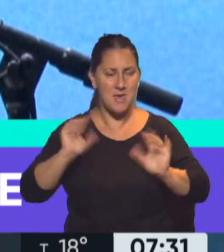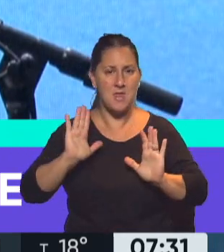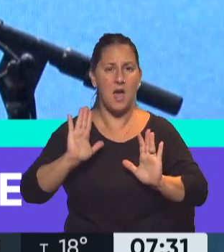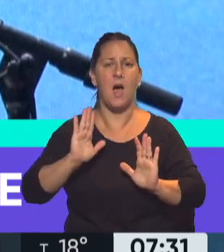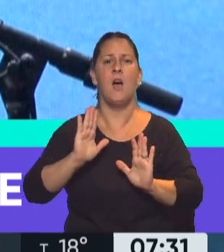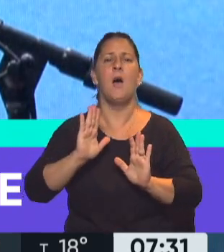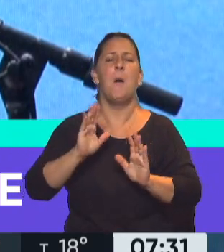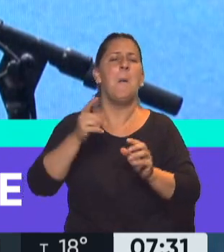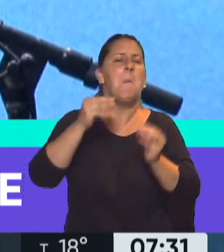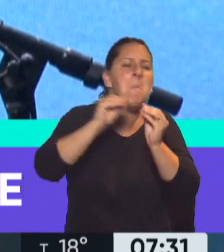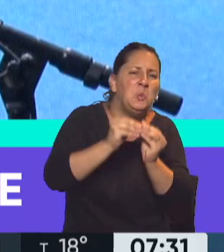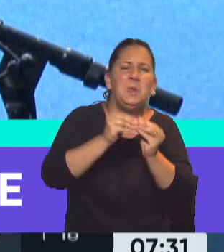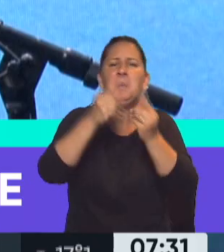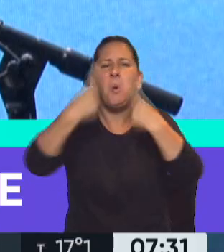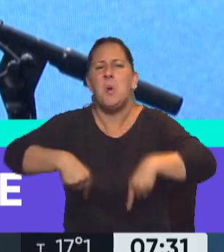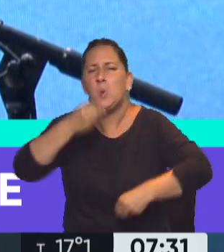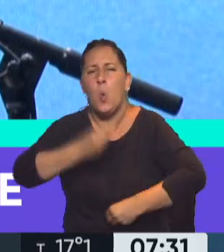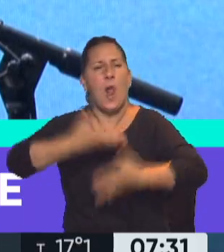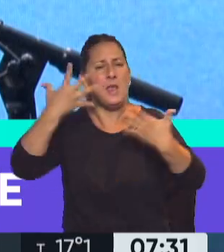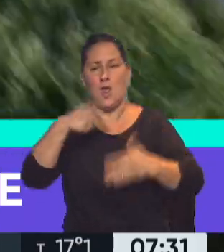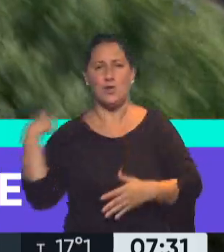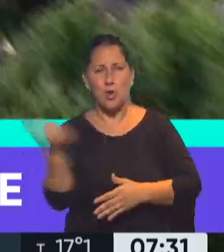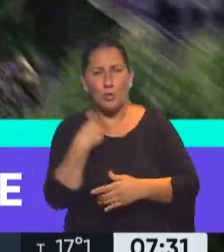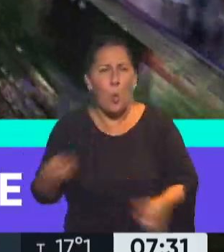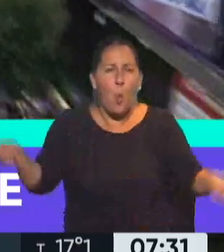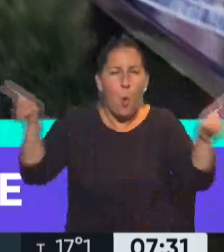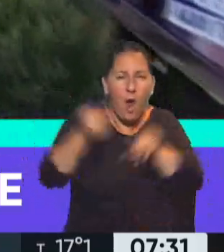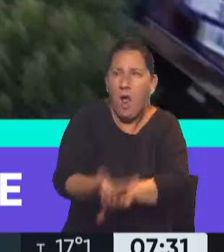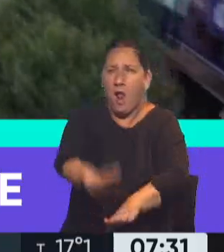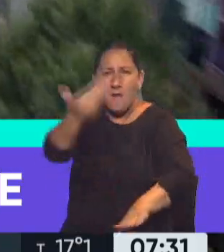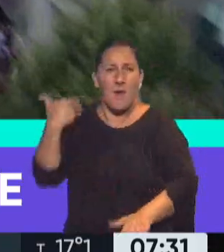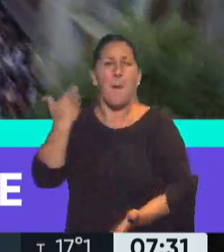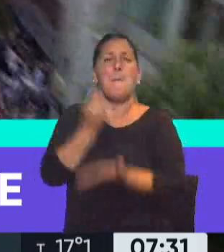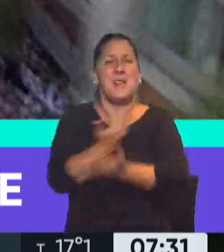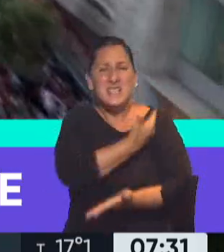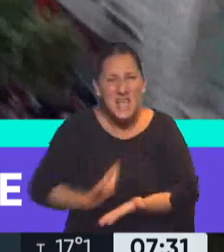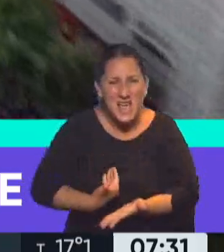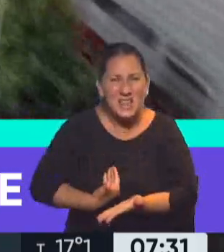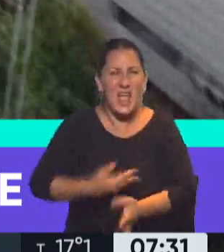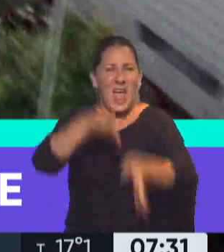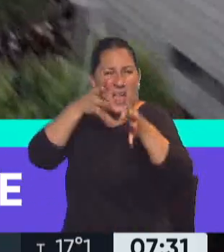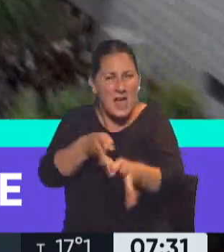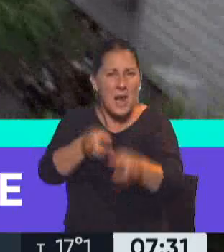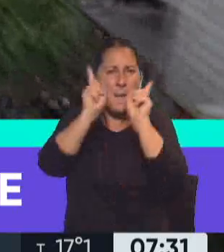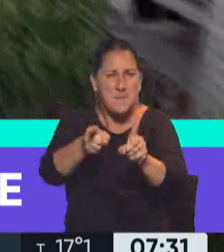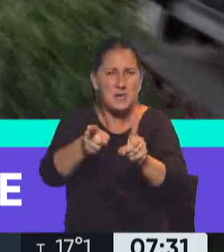nunca por ningún motivo podemos volver a tener un presidente que le declare la guerra a su propio